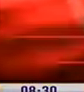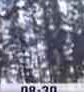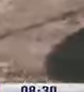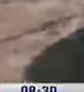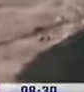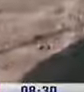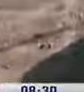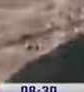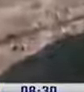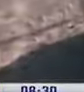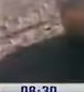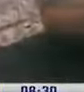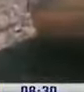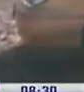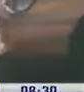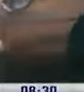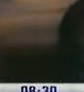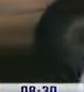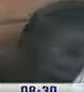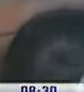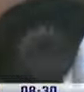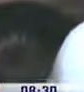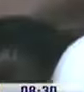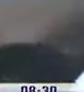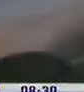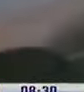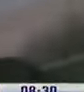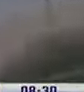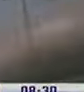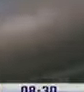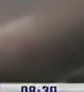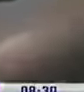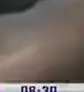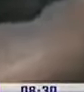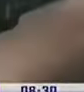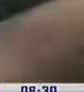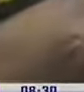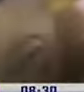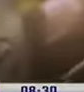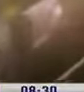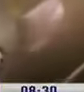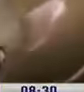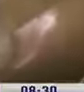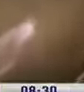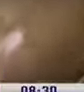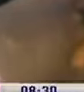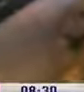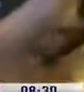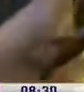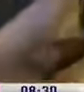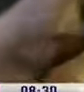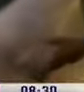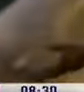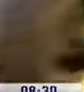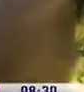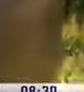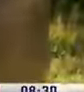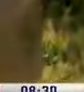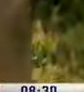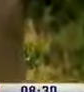Sacando a pasear las babuchas. ¡Ey! Dije, me escucha la cámara, vea, chiscata, se vea. Sacando a pasear